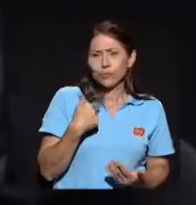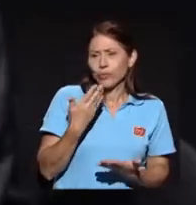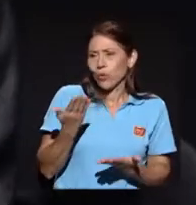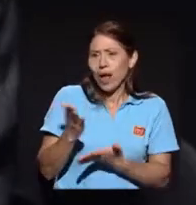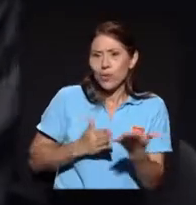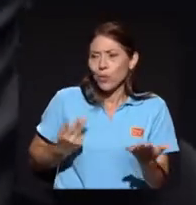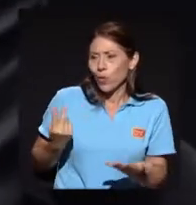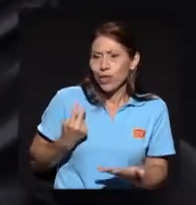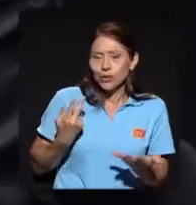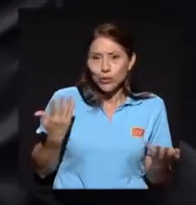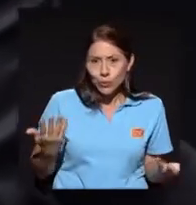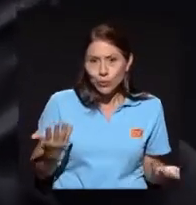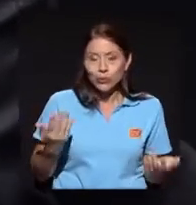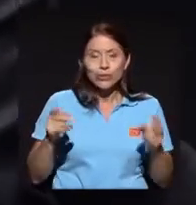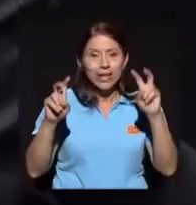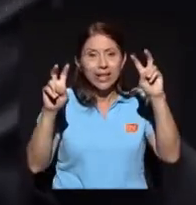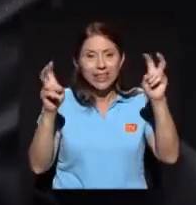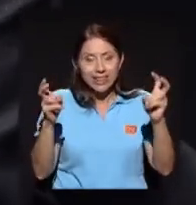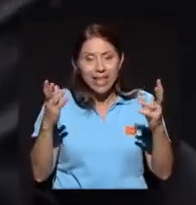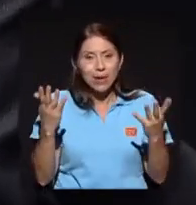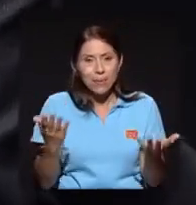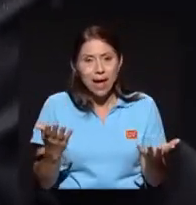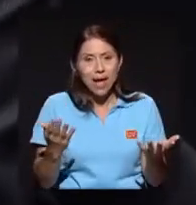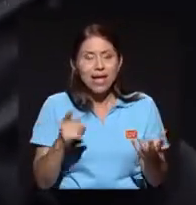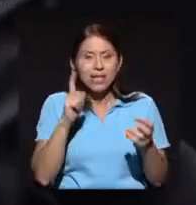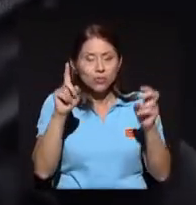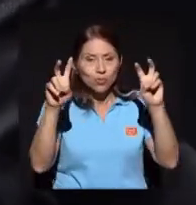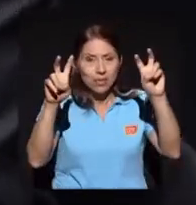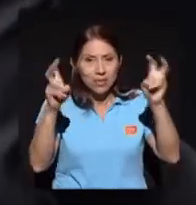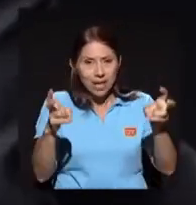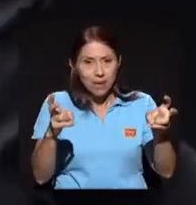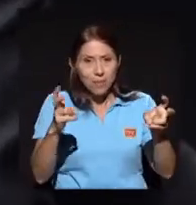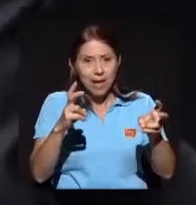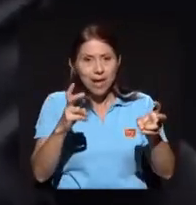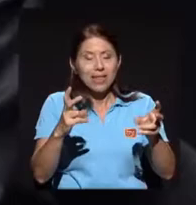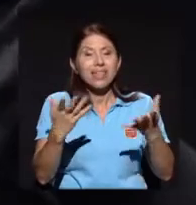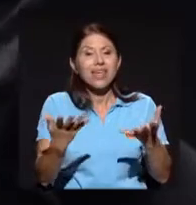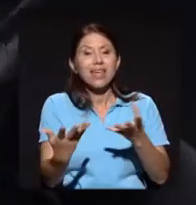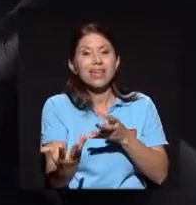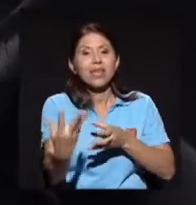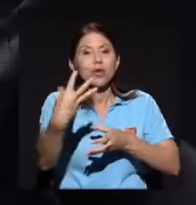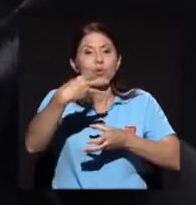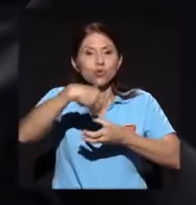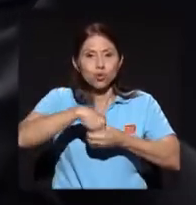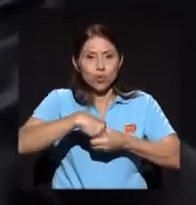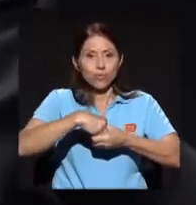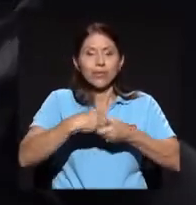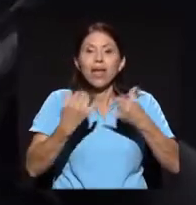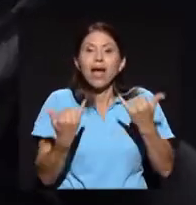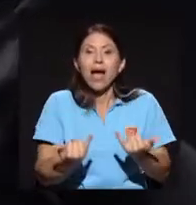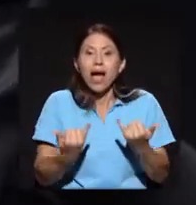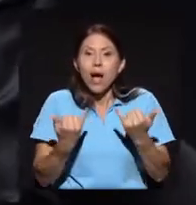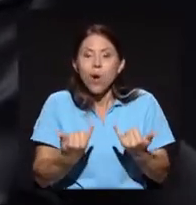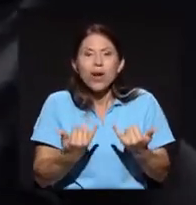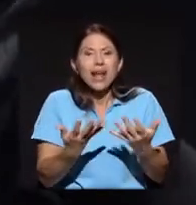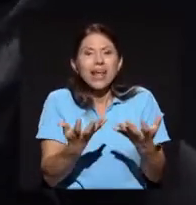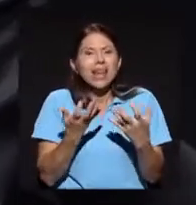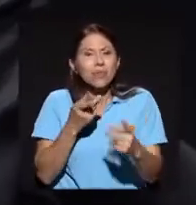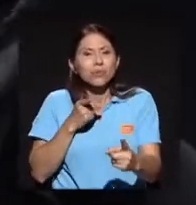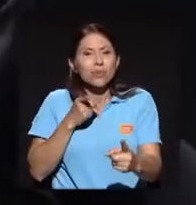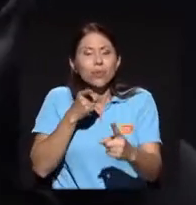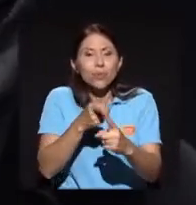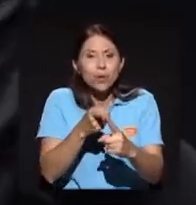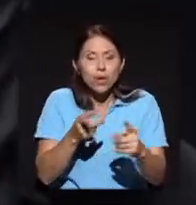otros el tema es un tema de inclusión ahora estaríamos buscando promoviendo